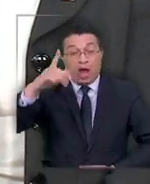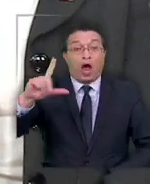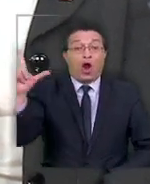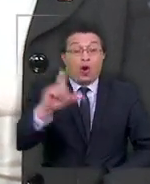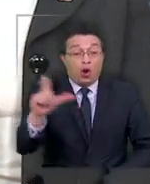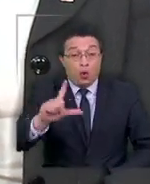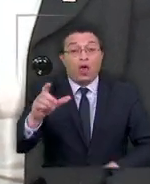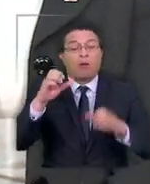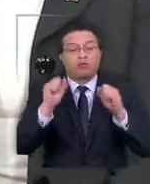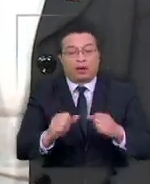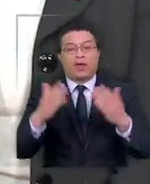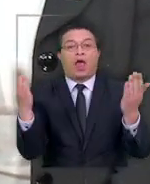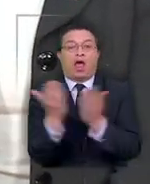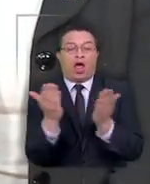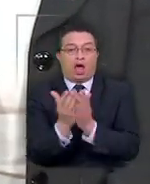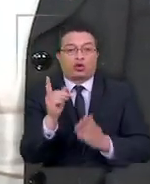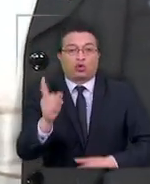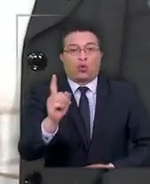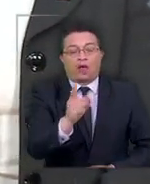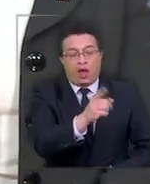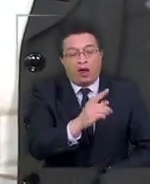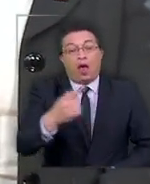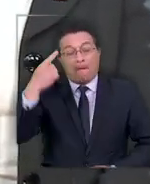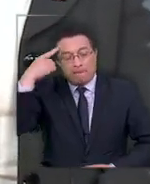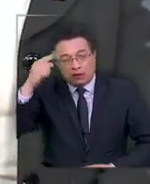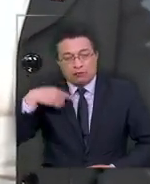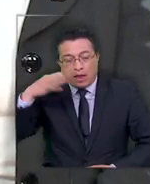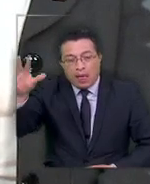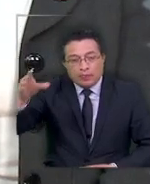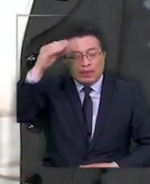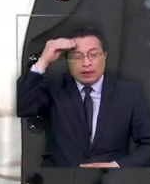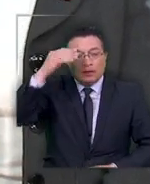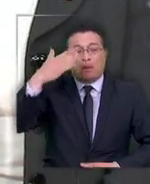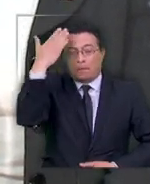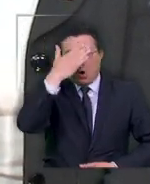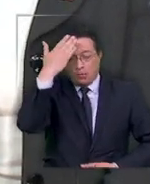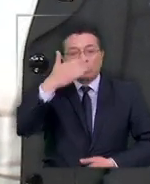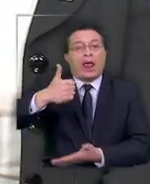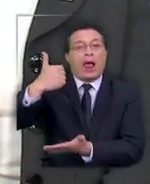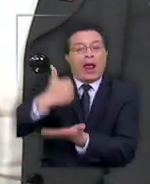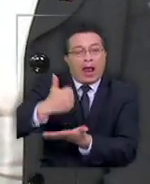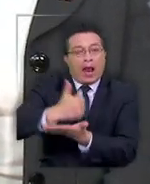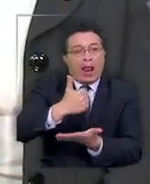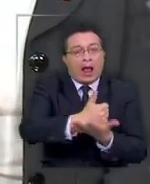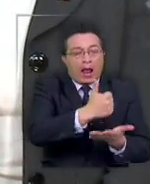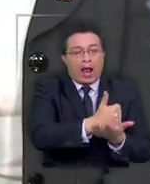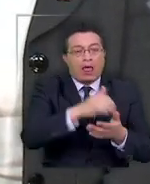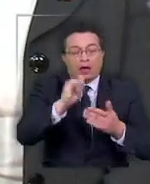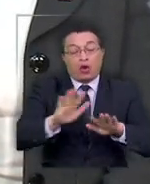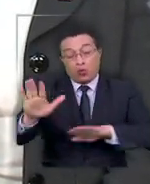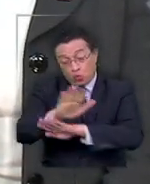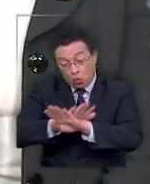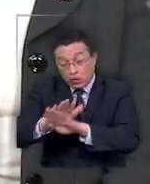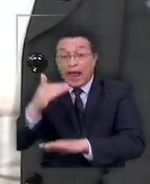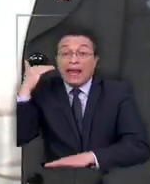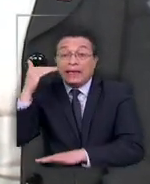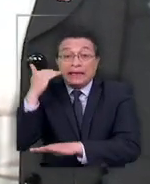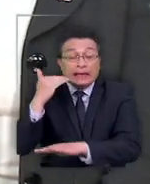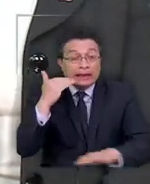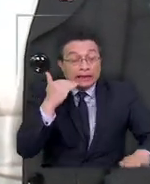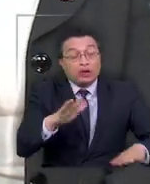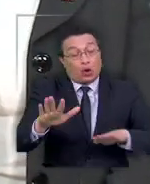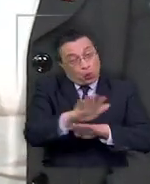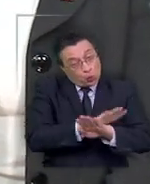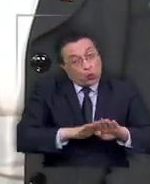pudieran ir a estudiar pero entendemos la preocupación de sus alcaldes y en el entendido de cuidar a nuestros niños y niñas en un